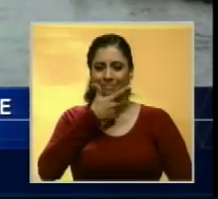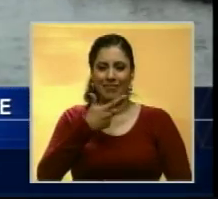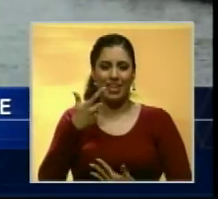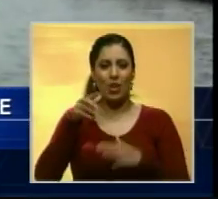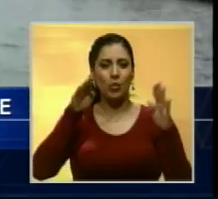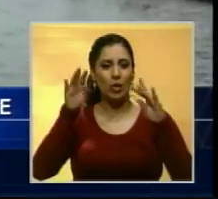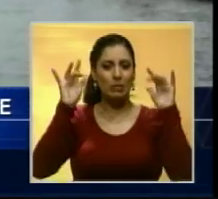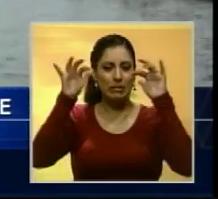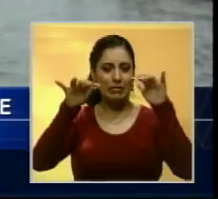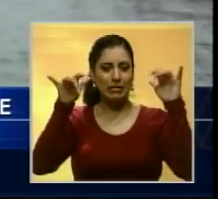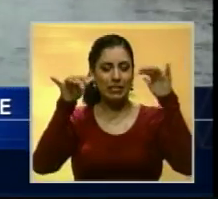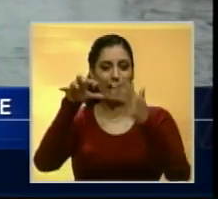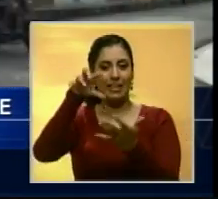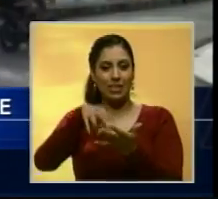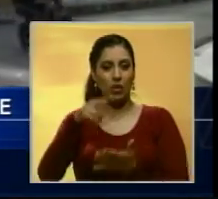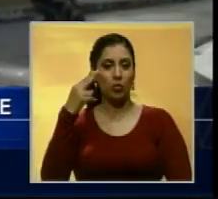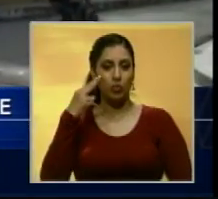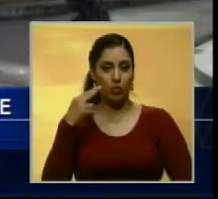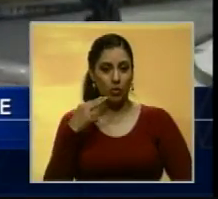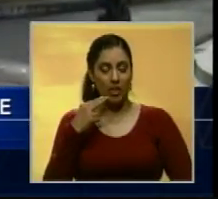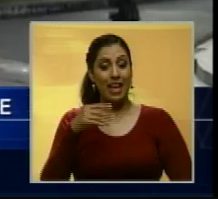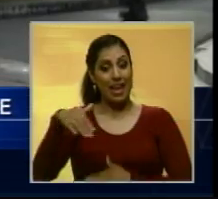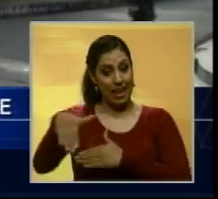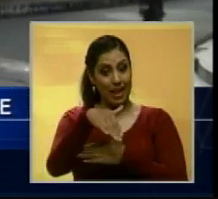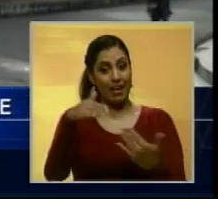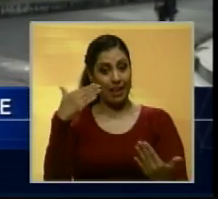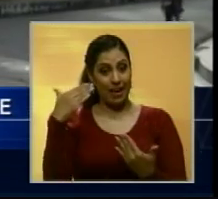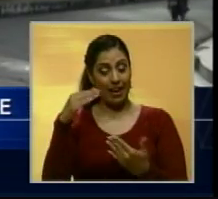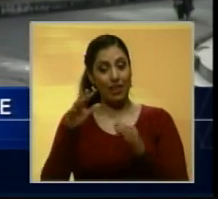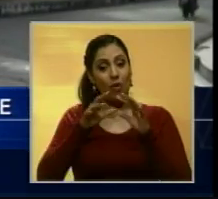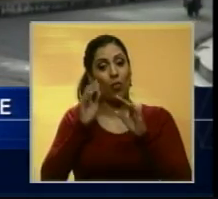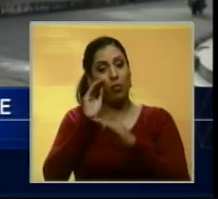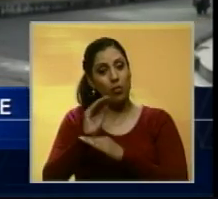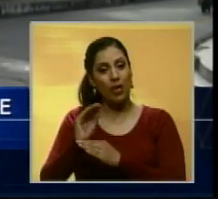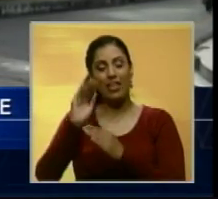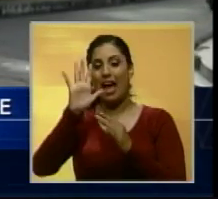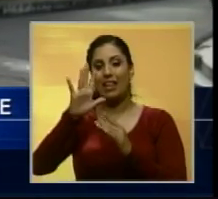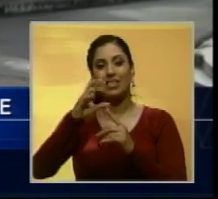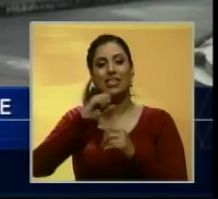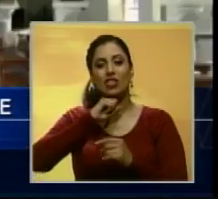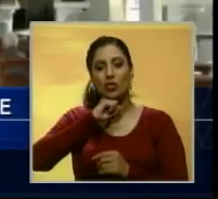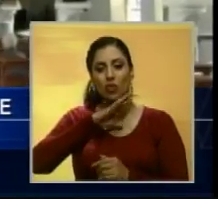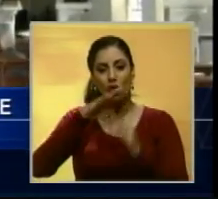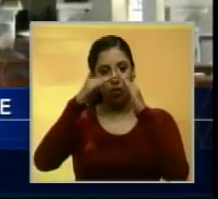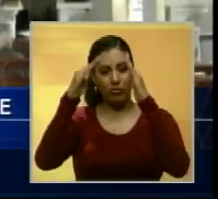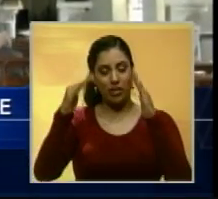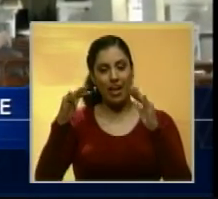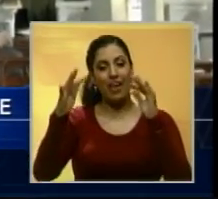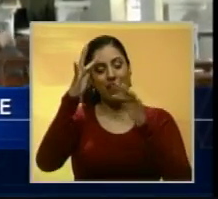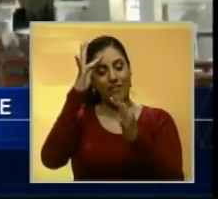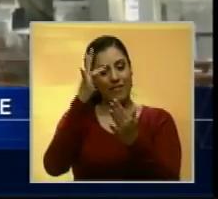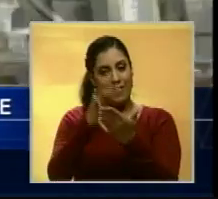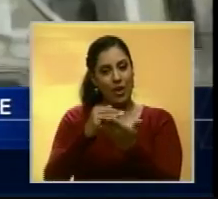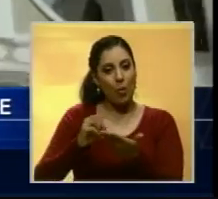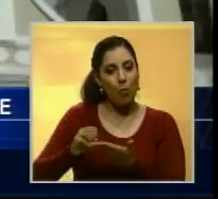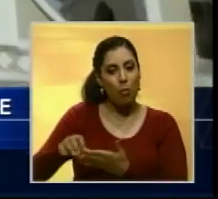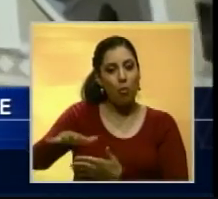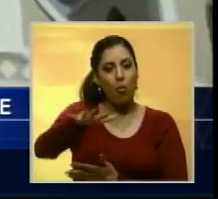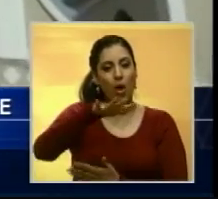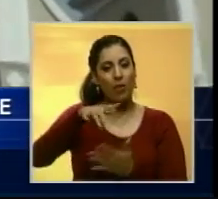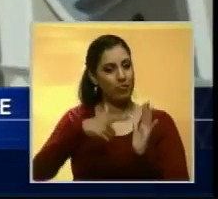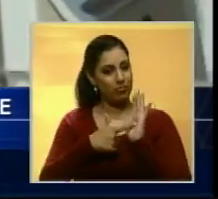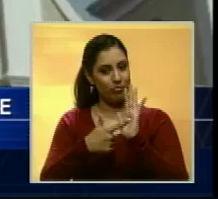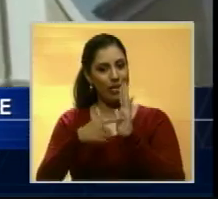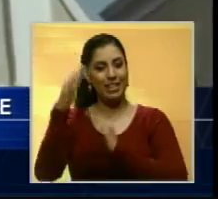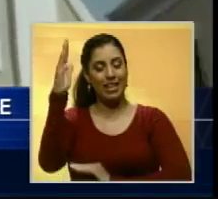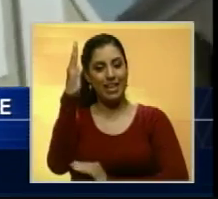referencia turística del estado Sucre. En sus calles se conserva la arquitectura colonial. La fe de su población se muestra